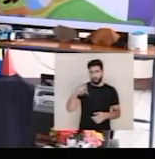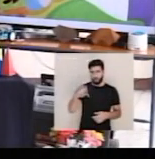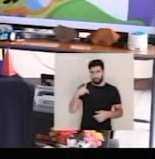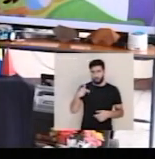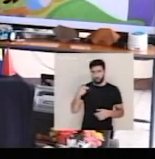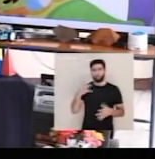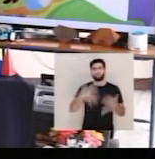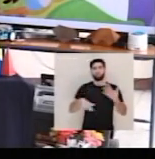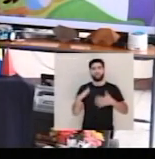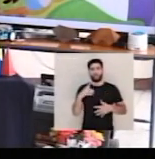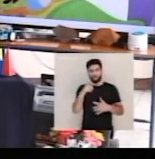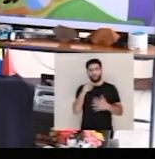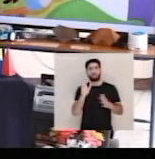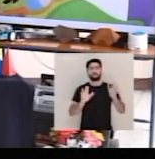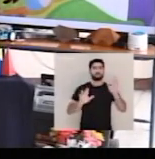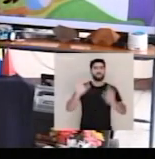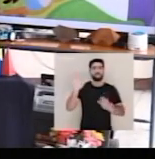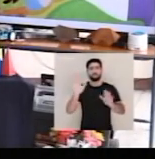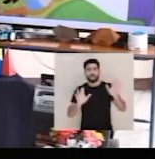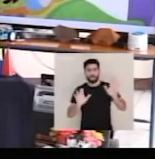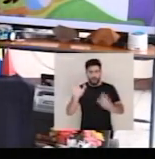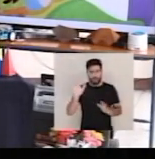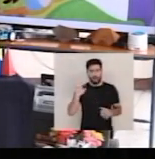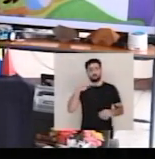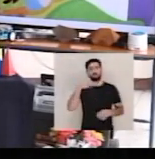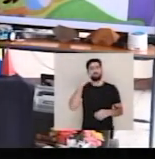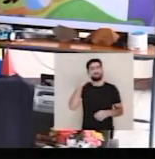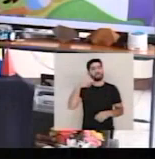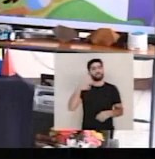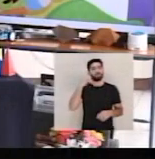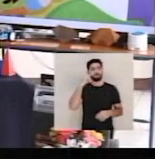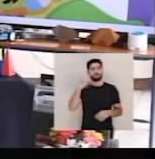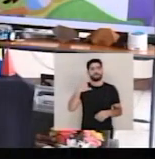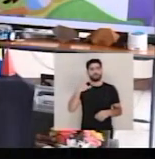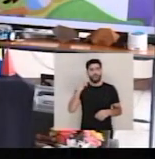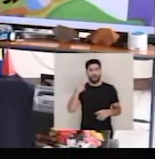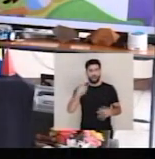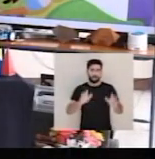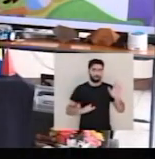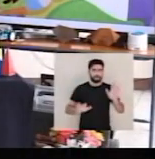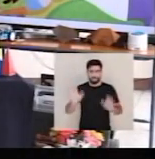mímicas. ¿Tú alguna vez has jugado mímica? Vamos a ver, pensemos.